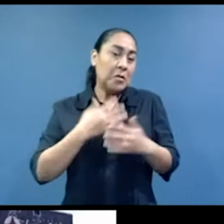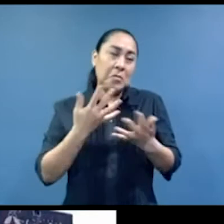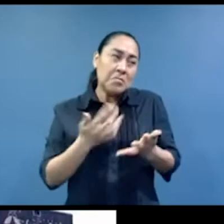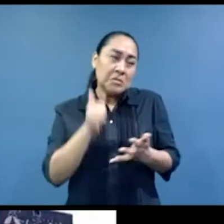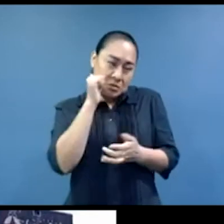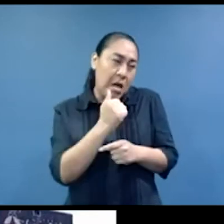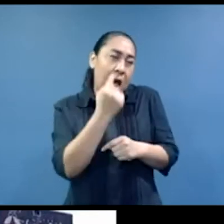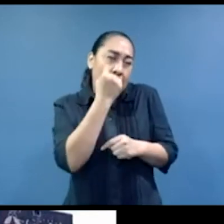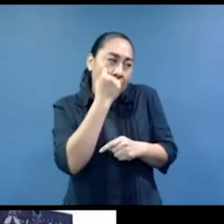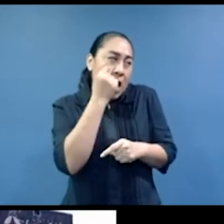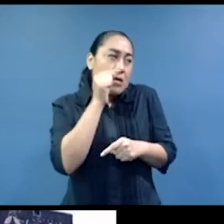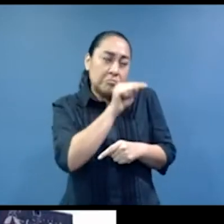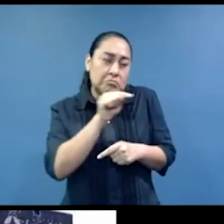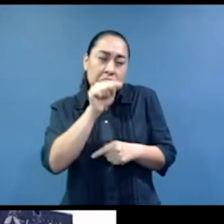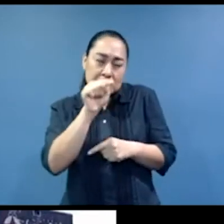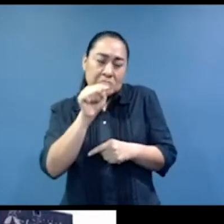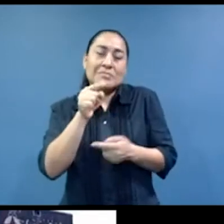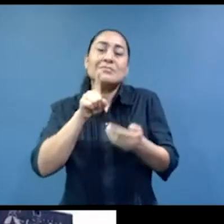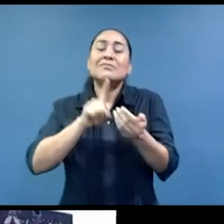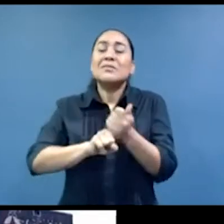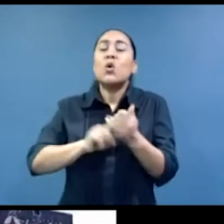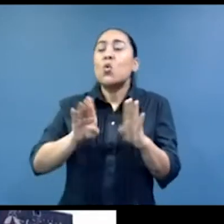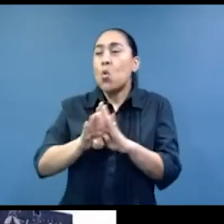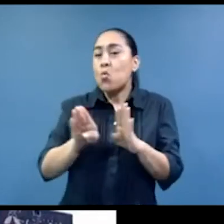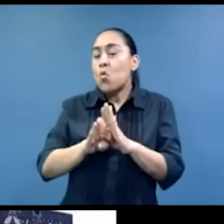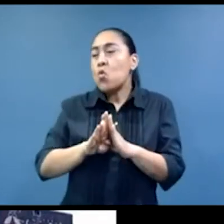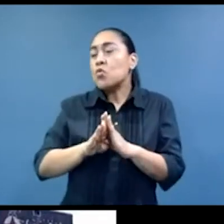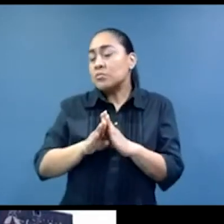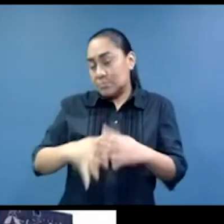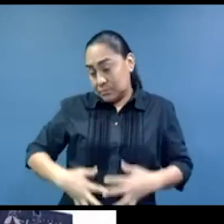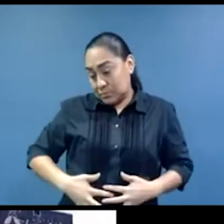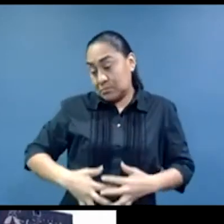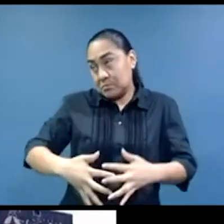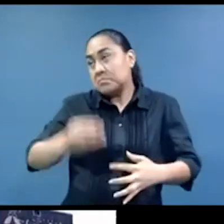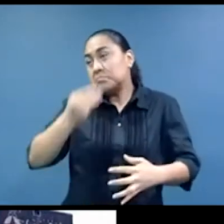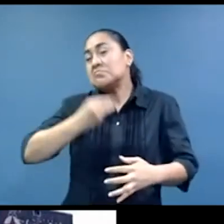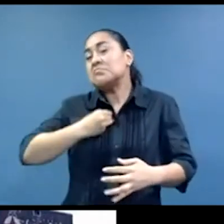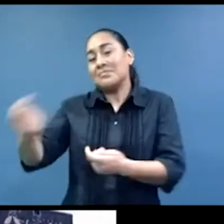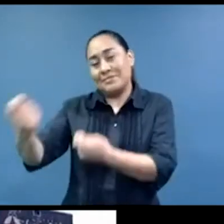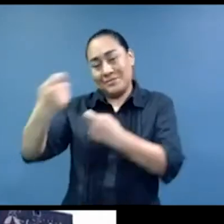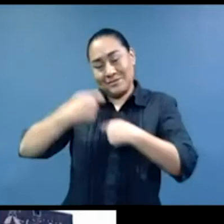relativamente común. Y es otra forma de gestación subrogada o de gestación sustituta